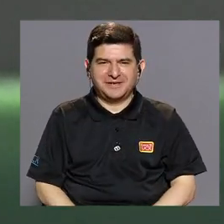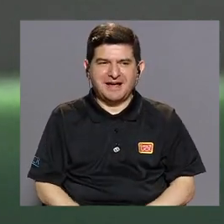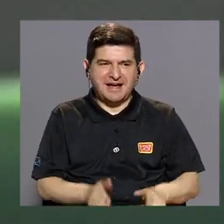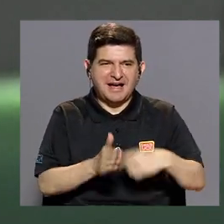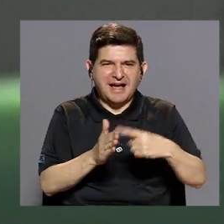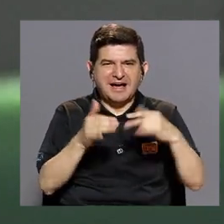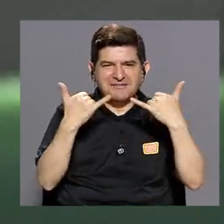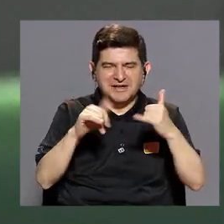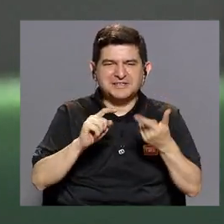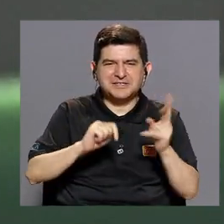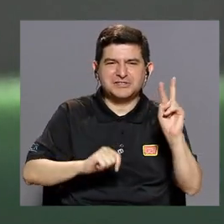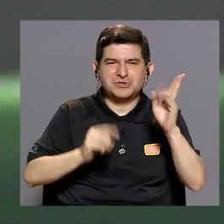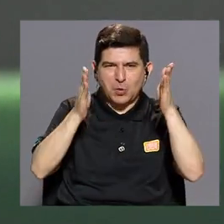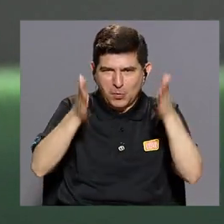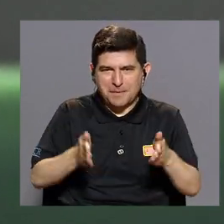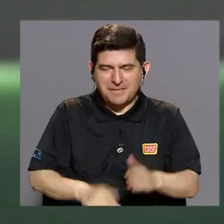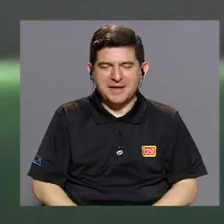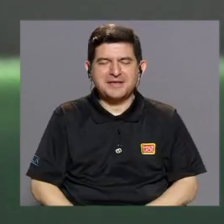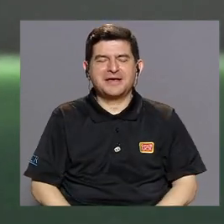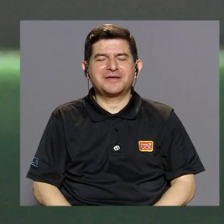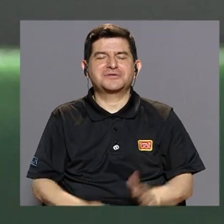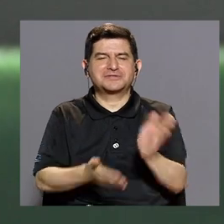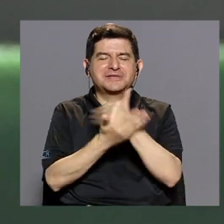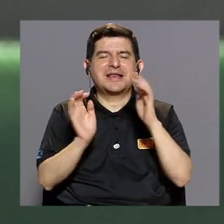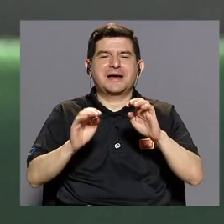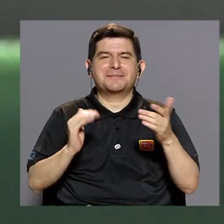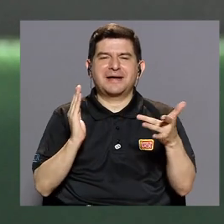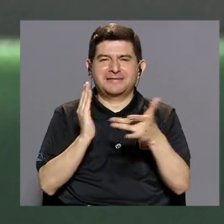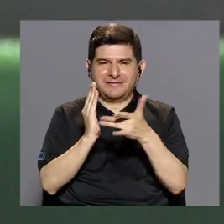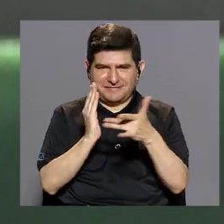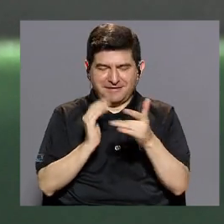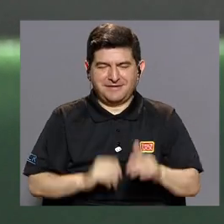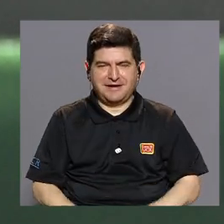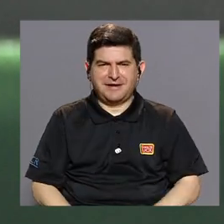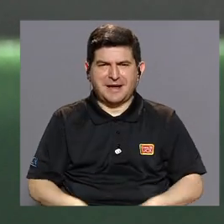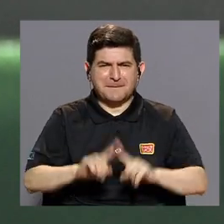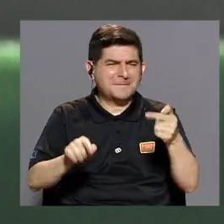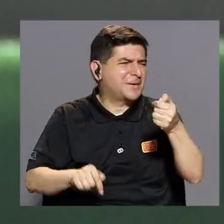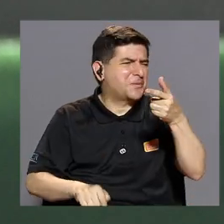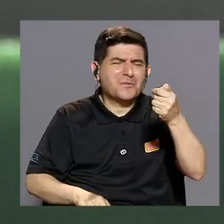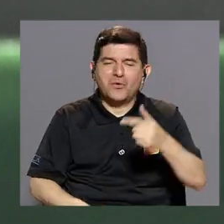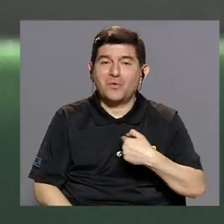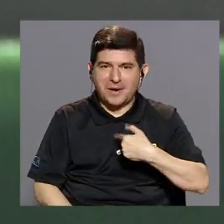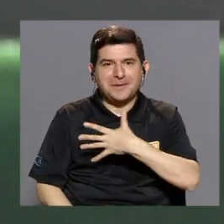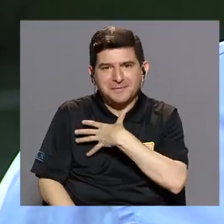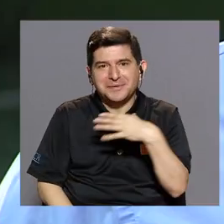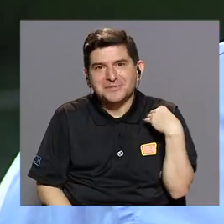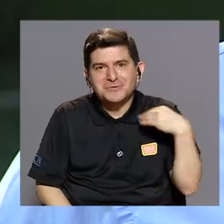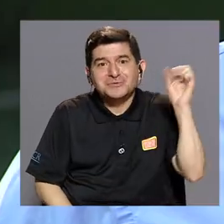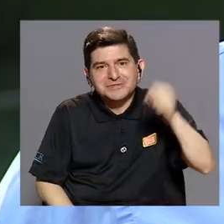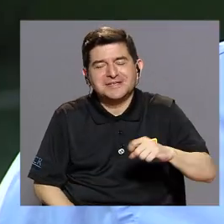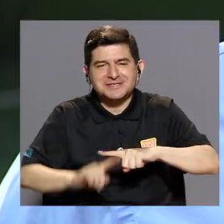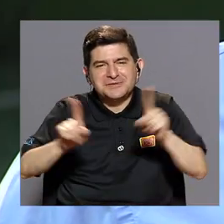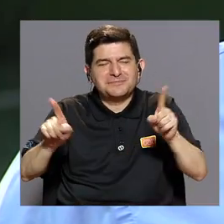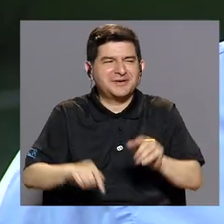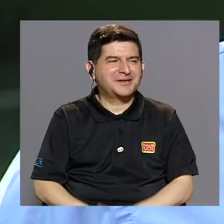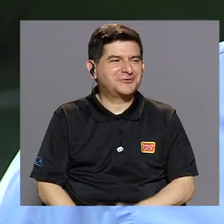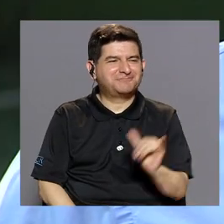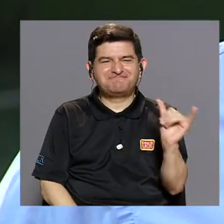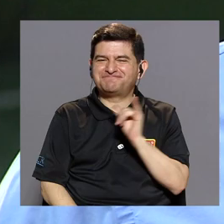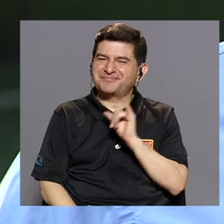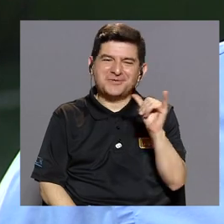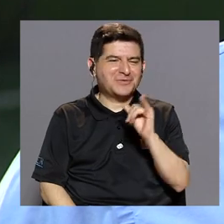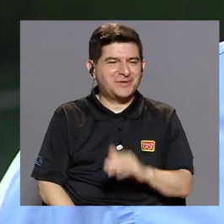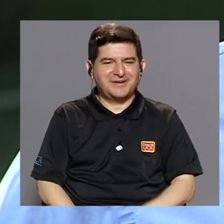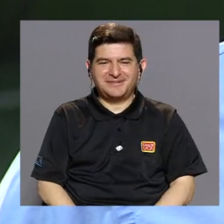jugamos con los compañeros, el cuerpo técnico y demás, muy poco, pero me gusta, lo que pasa es que también